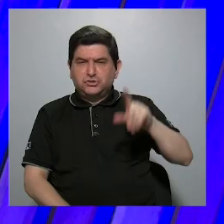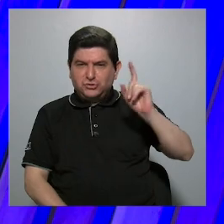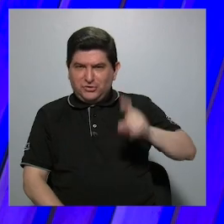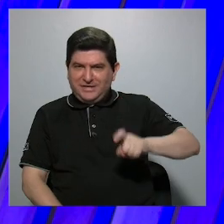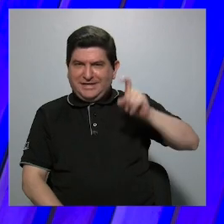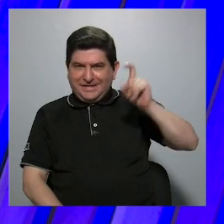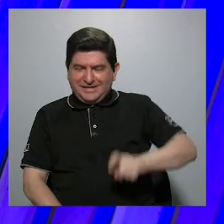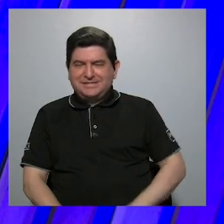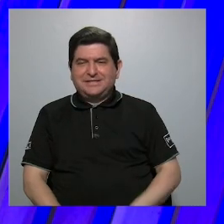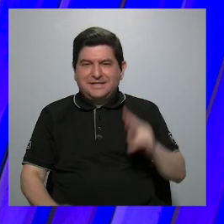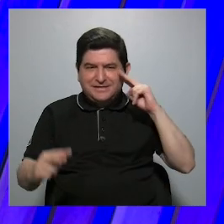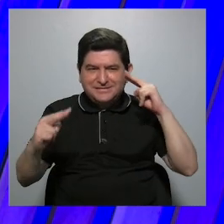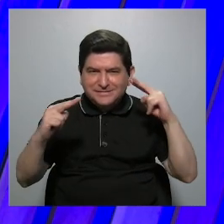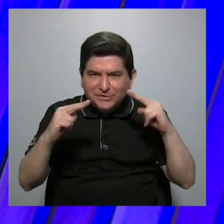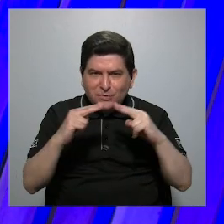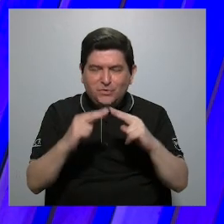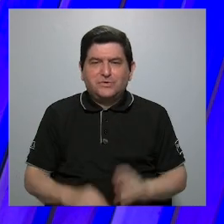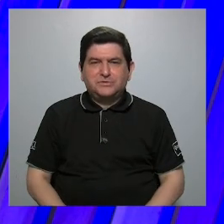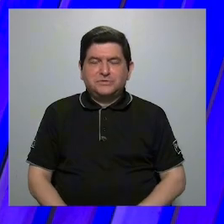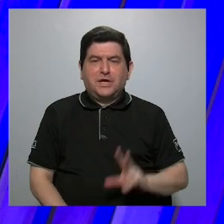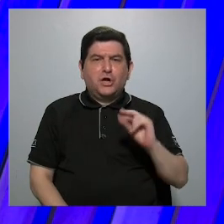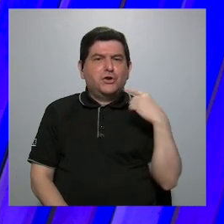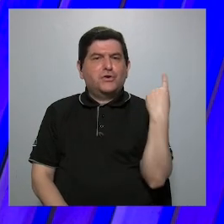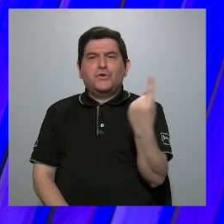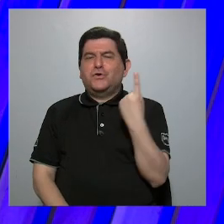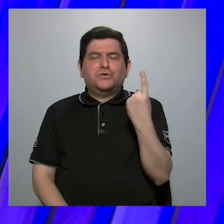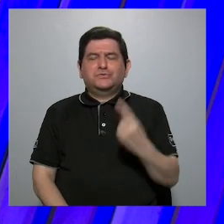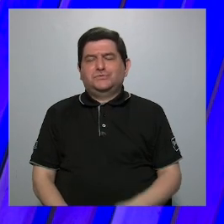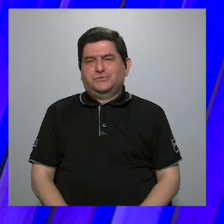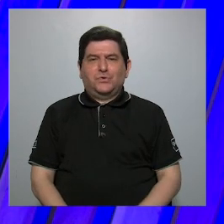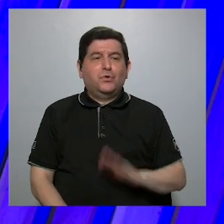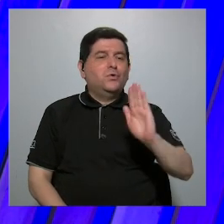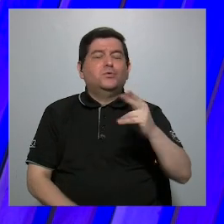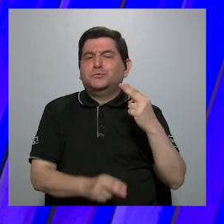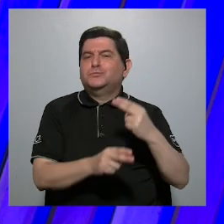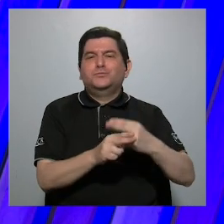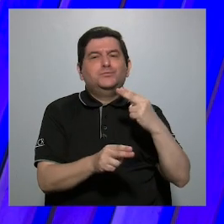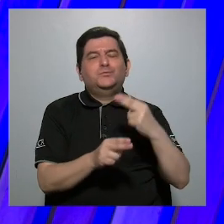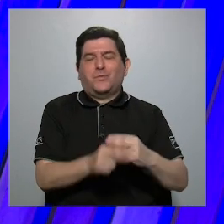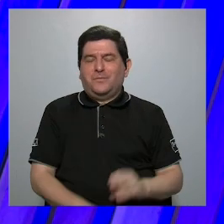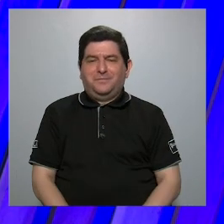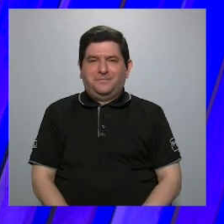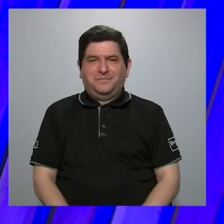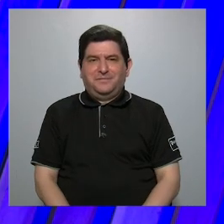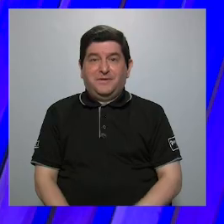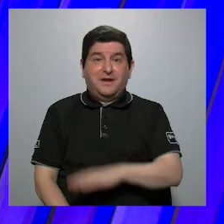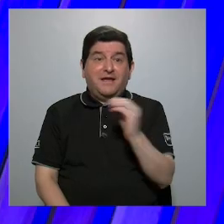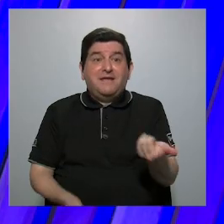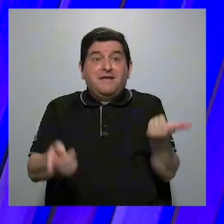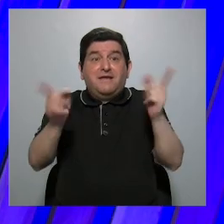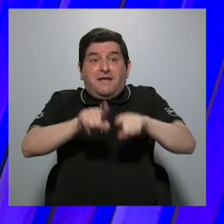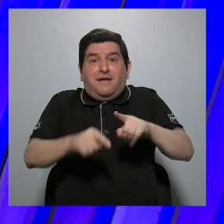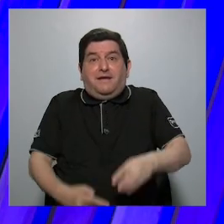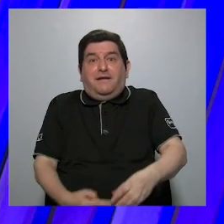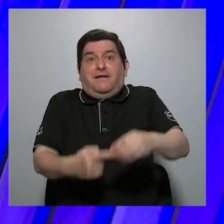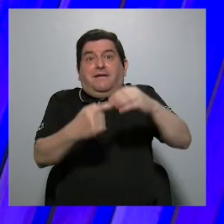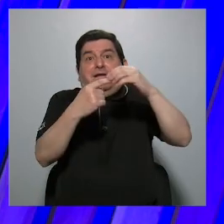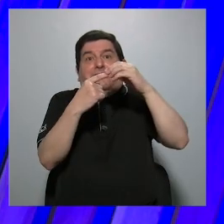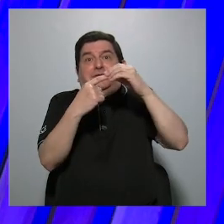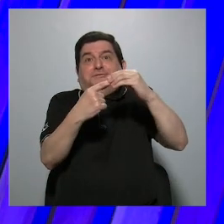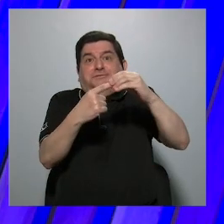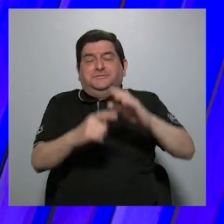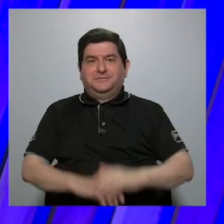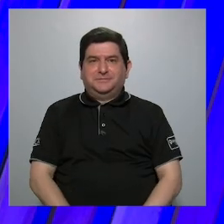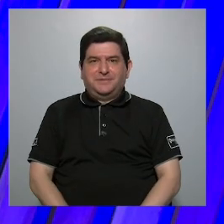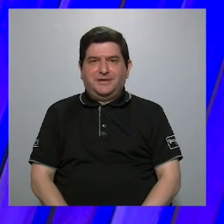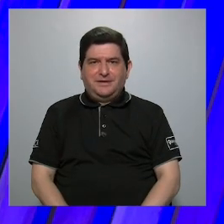que merece ser conocida más allá del mero nombre y del hecho fundamental